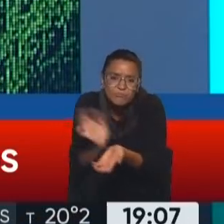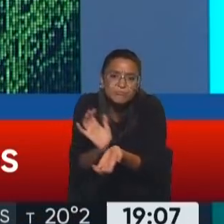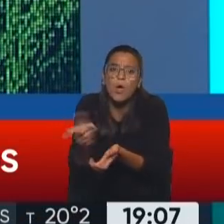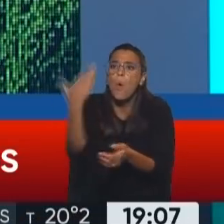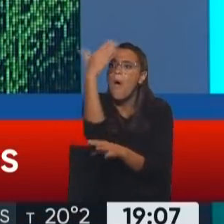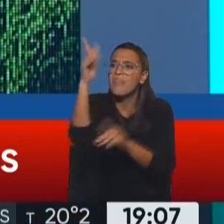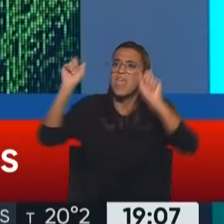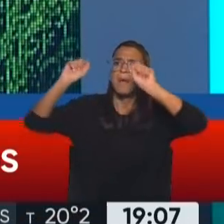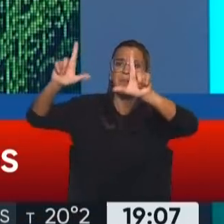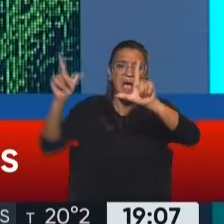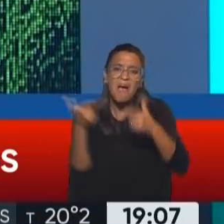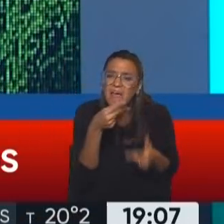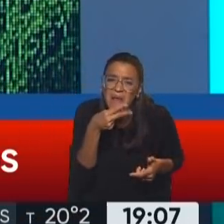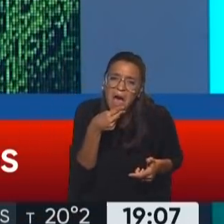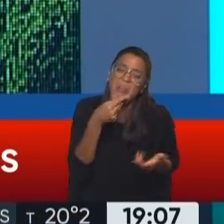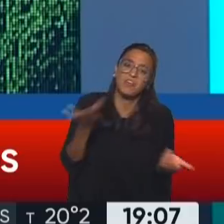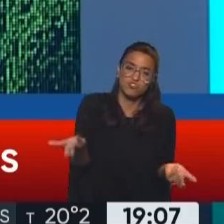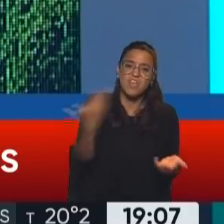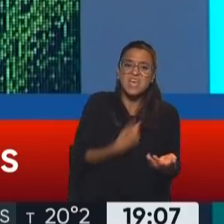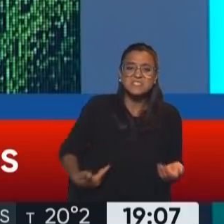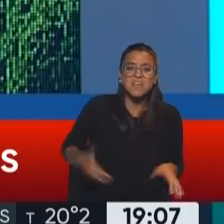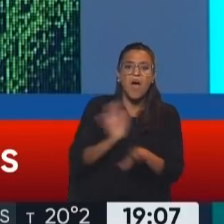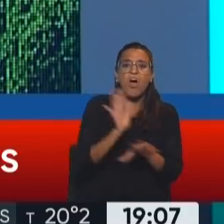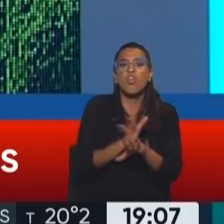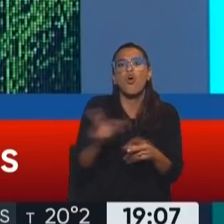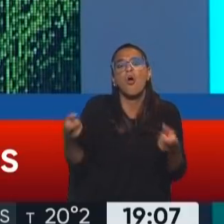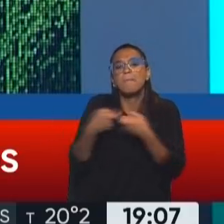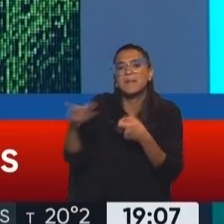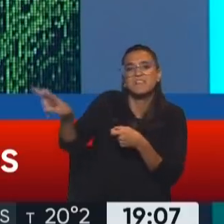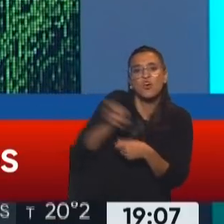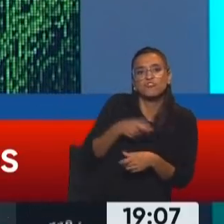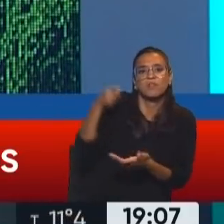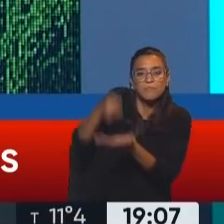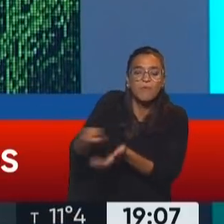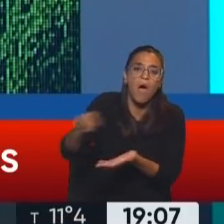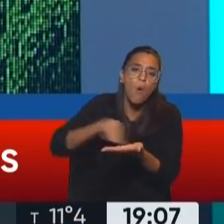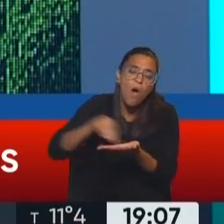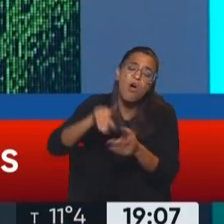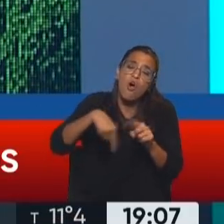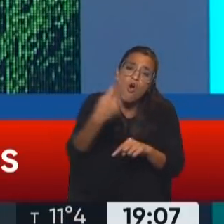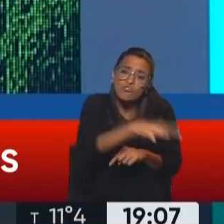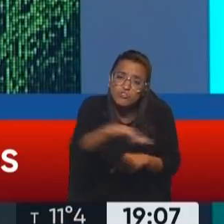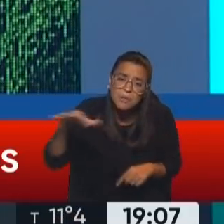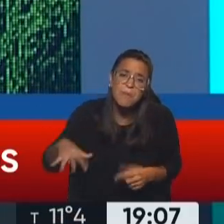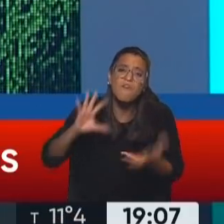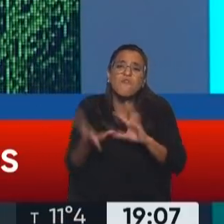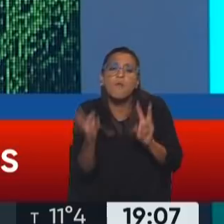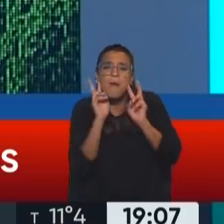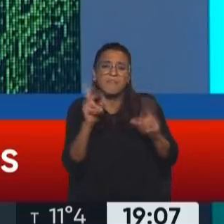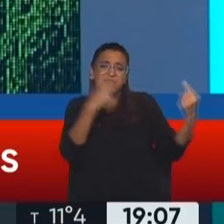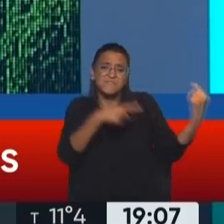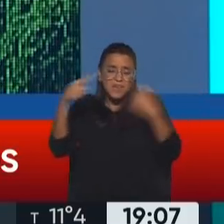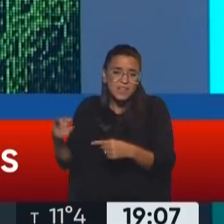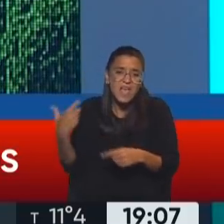bandera ni una placa en la puerta, y entonces el Estado terminaba tercerizando la formación de sus propios abogados en otros espacios, con otras miradas y otras lógicas que